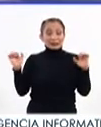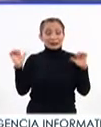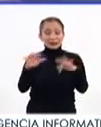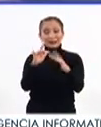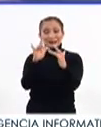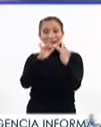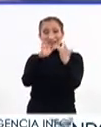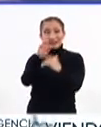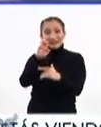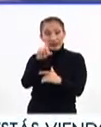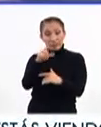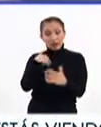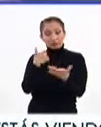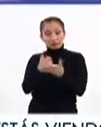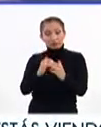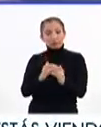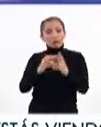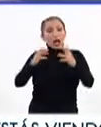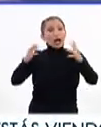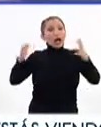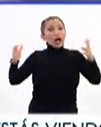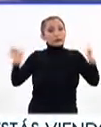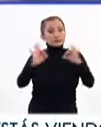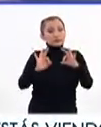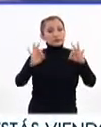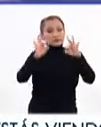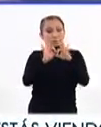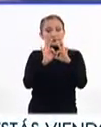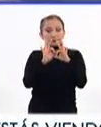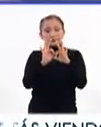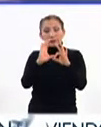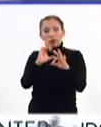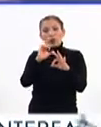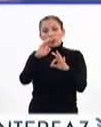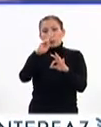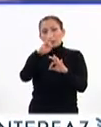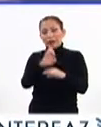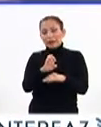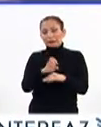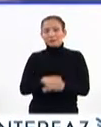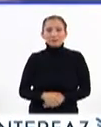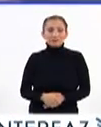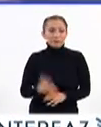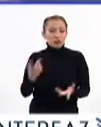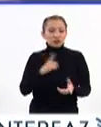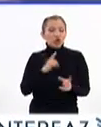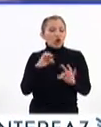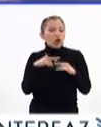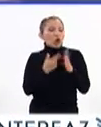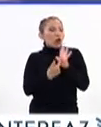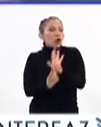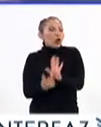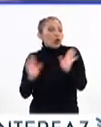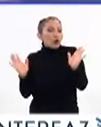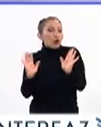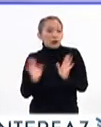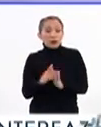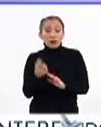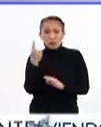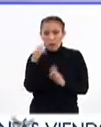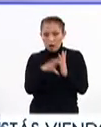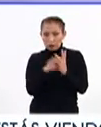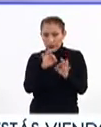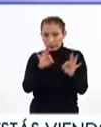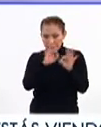red que se forma es lo que le da la forma de una cumbre más que solo una exhibición. Claro. Sí, y también un detalle